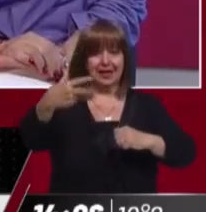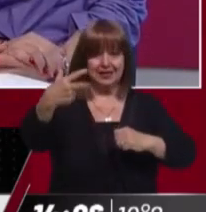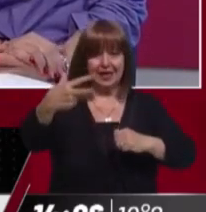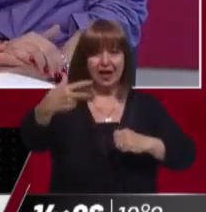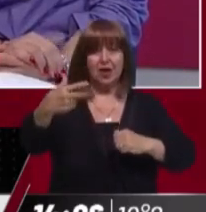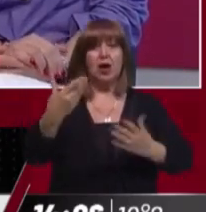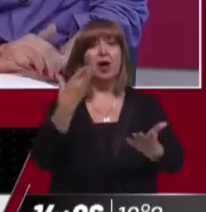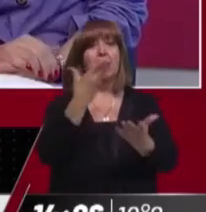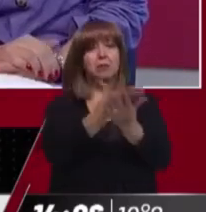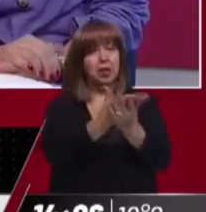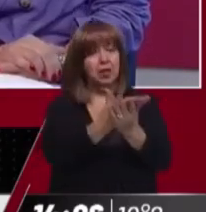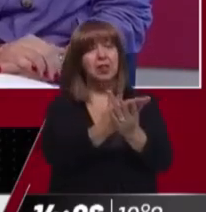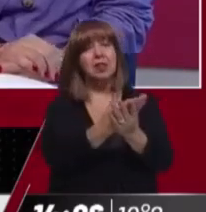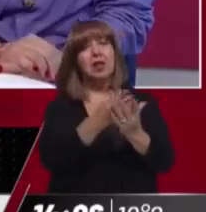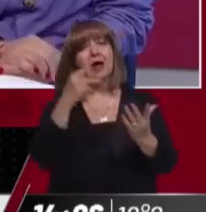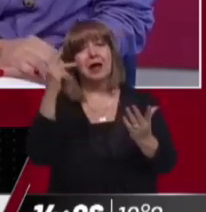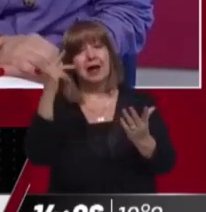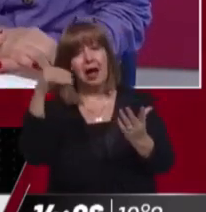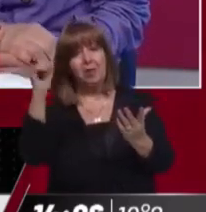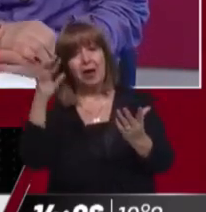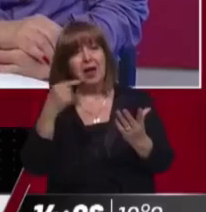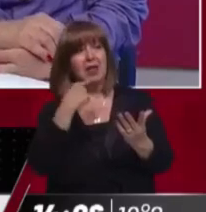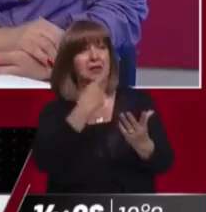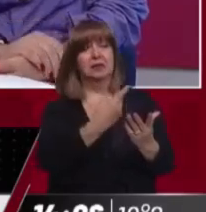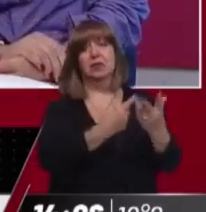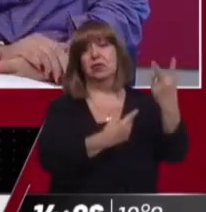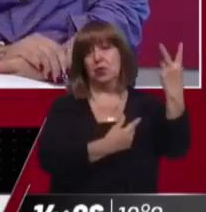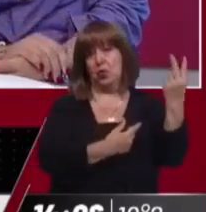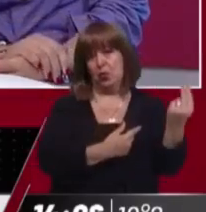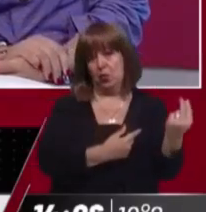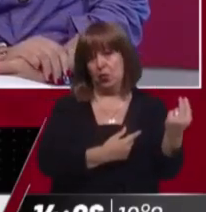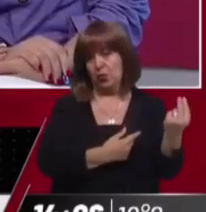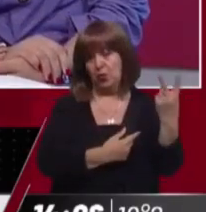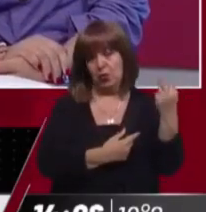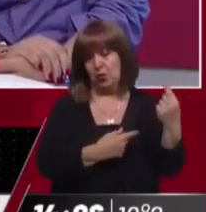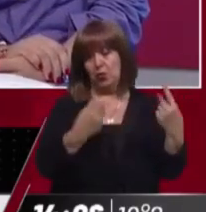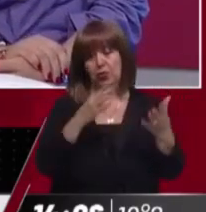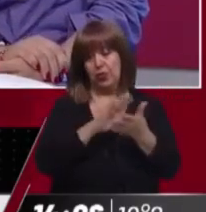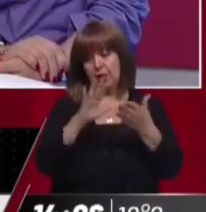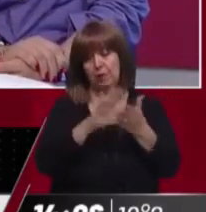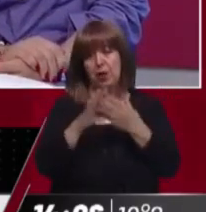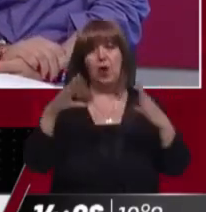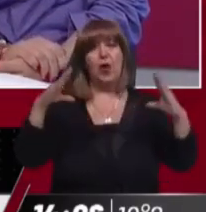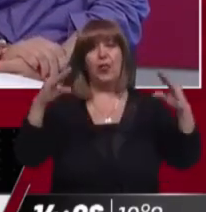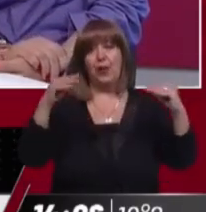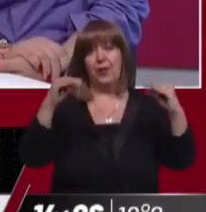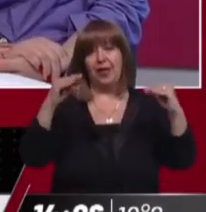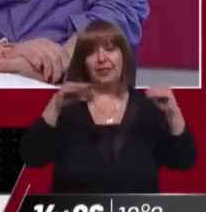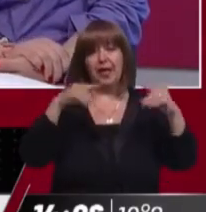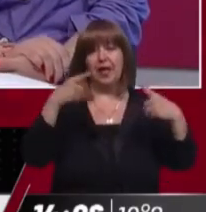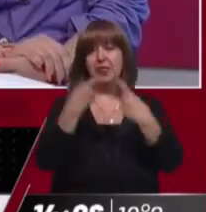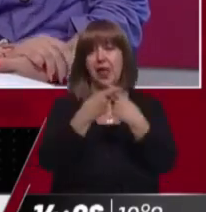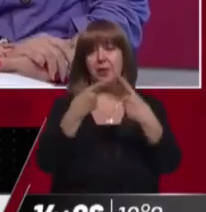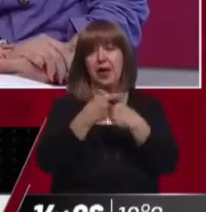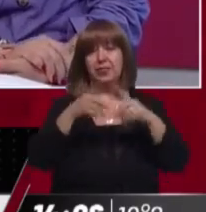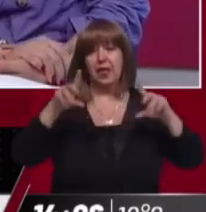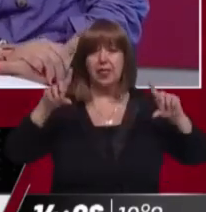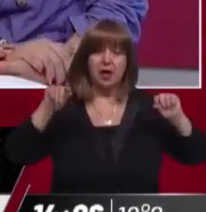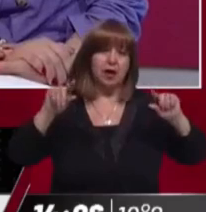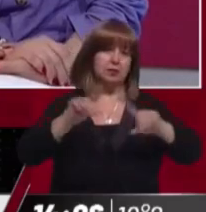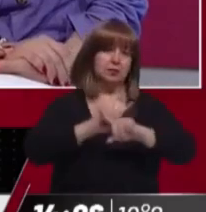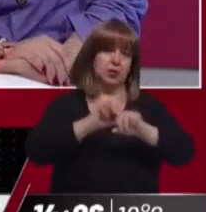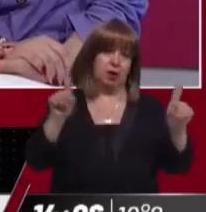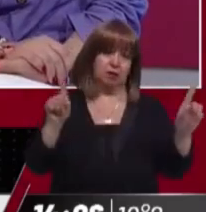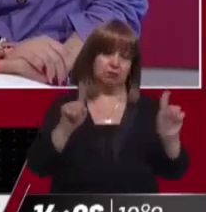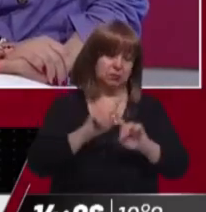los demócratas en este caso a cámara Harris Entonces dijo no De ninguna manera quiero otro tercer debate Porque después van a tener un